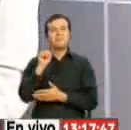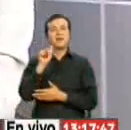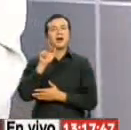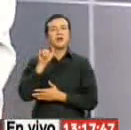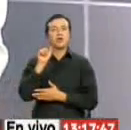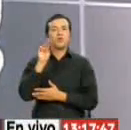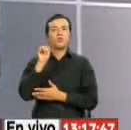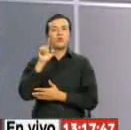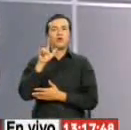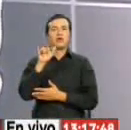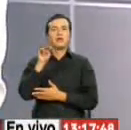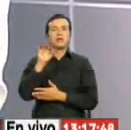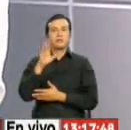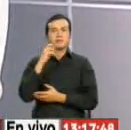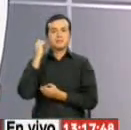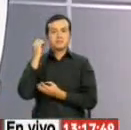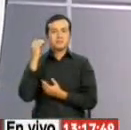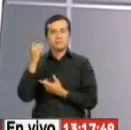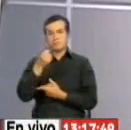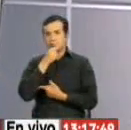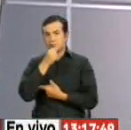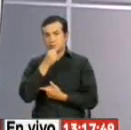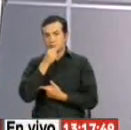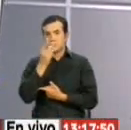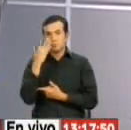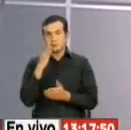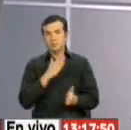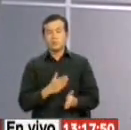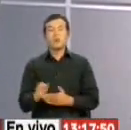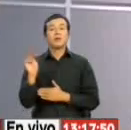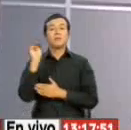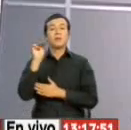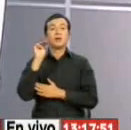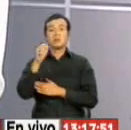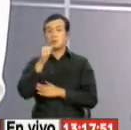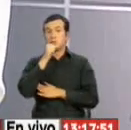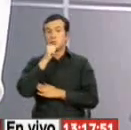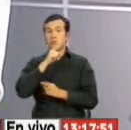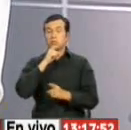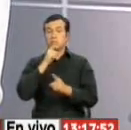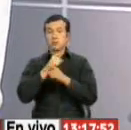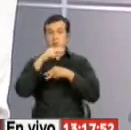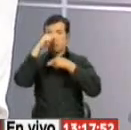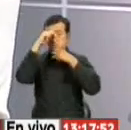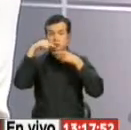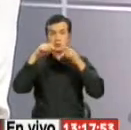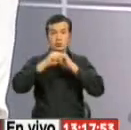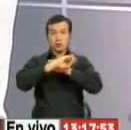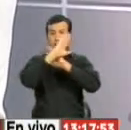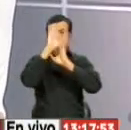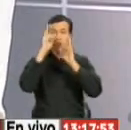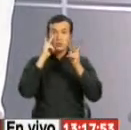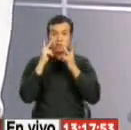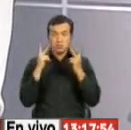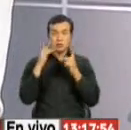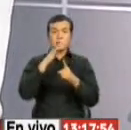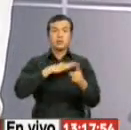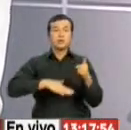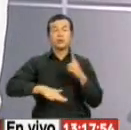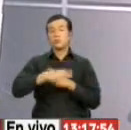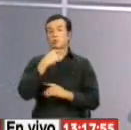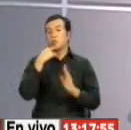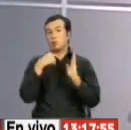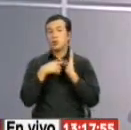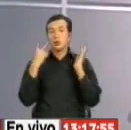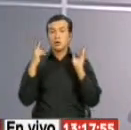acompañarnos en este espacio de entrevistas y de hecho este martes en las entrevistas también de telediario la mañana se analizaron la situación por ejemplo